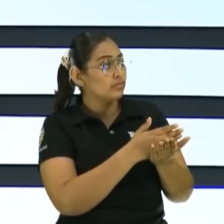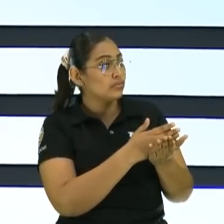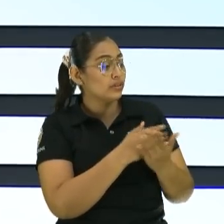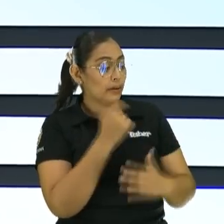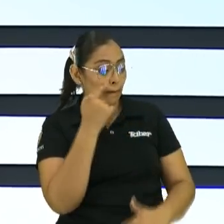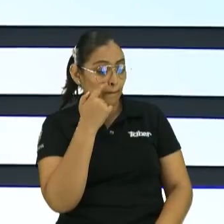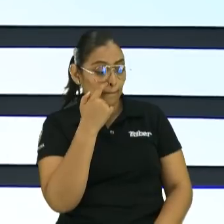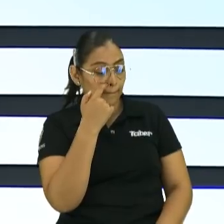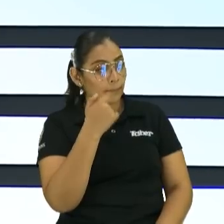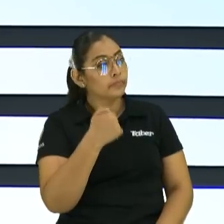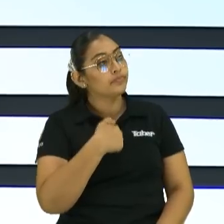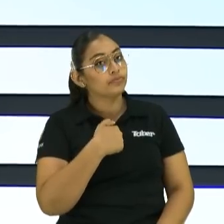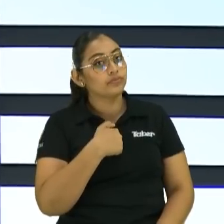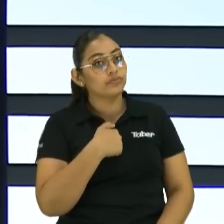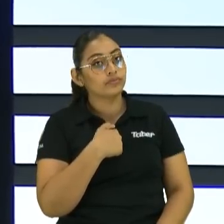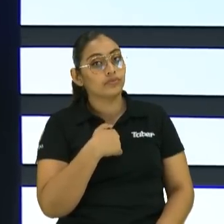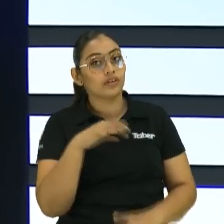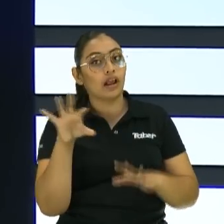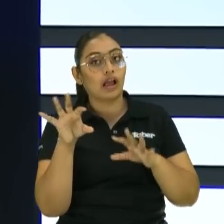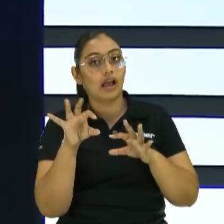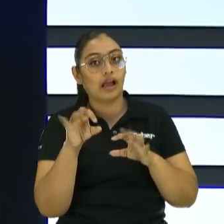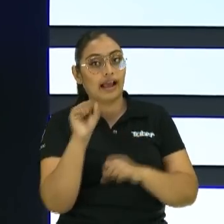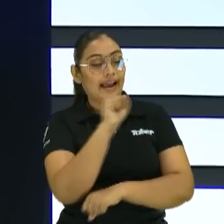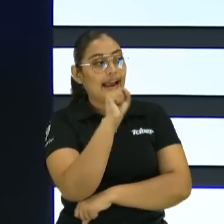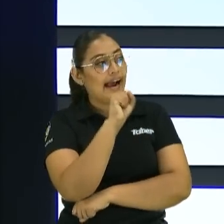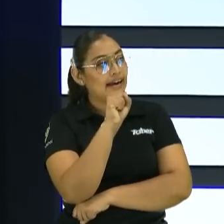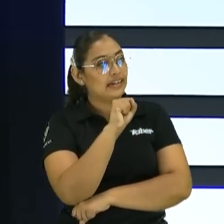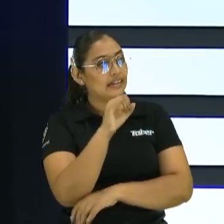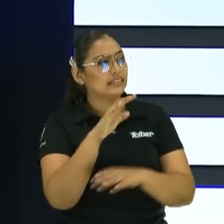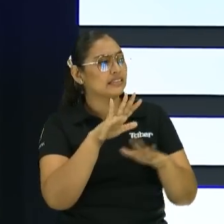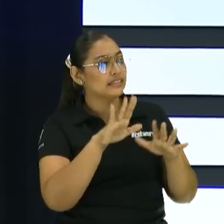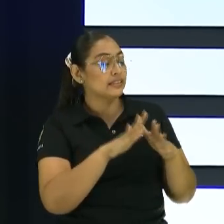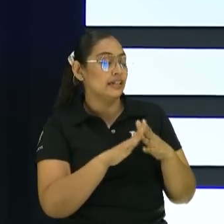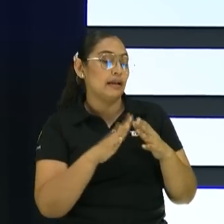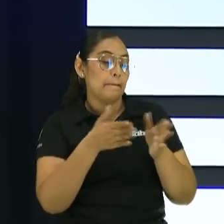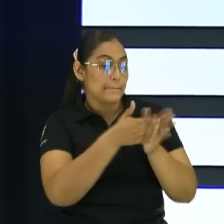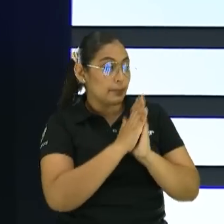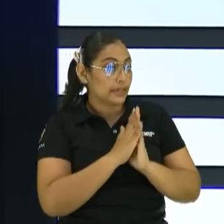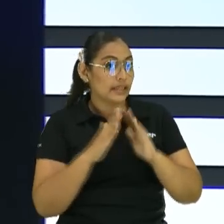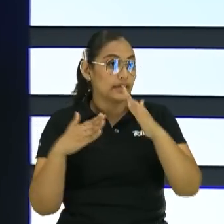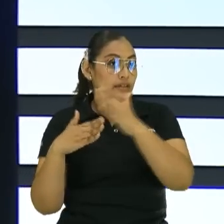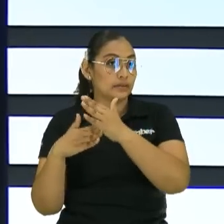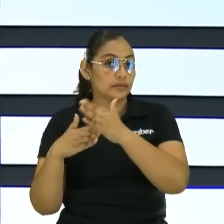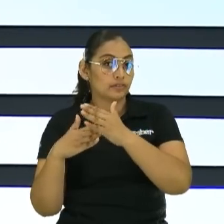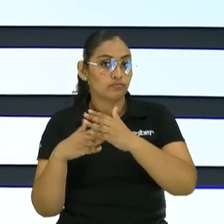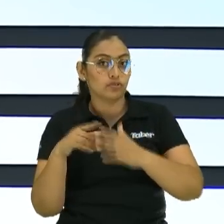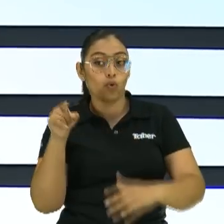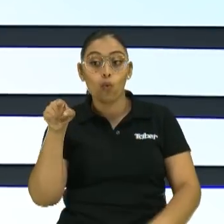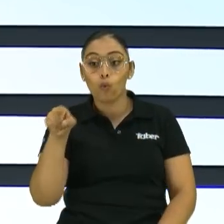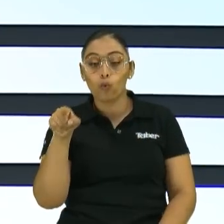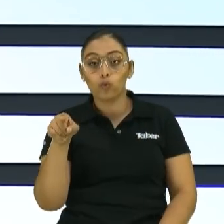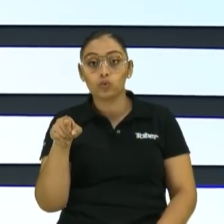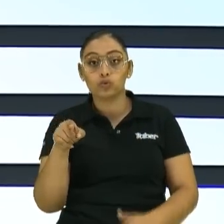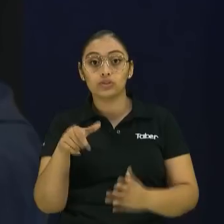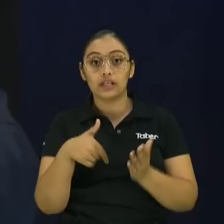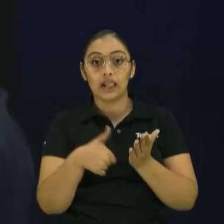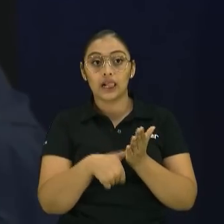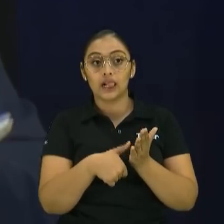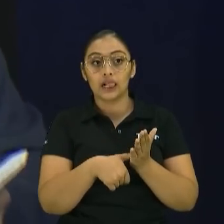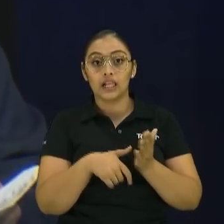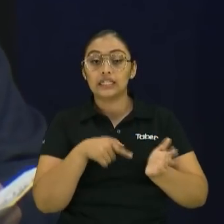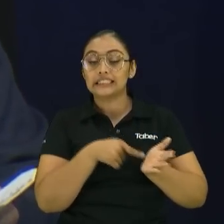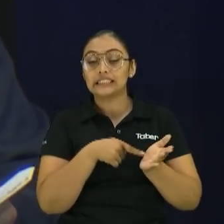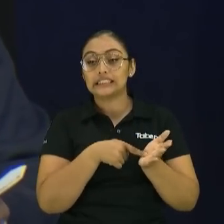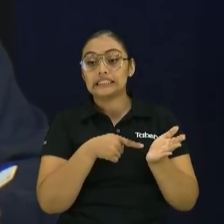que manejaba un auto le hizo la parada un agente el agente le dijo usted tiene una esquela de tanto firme la cara El joven se irritó